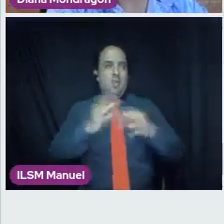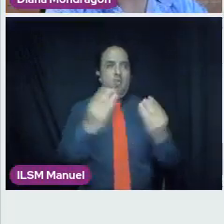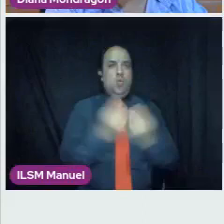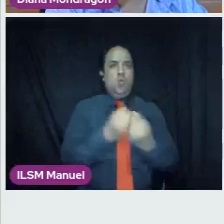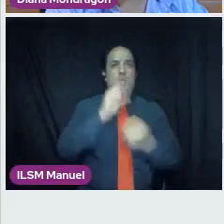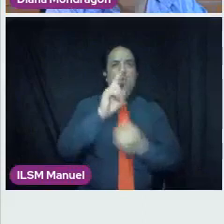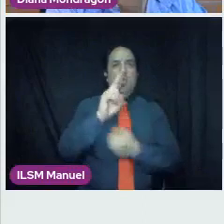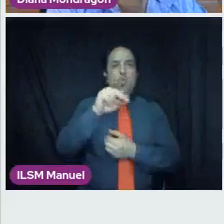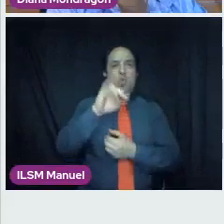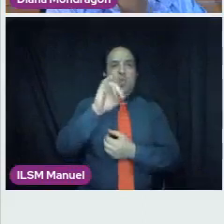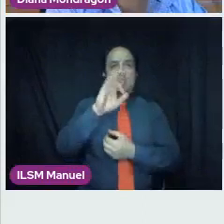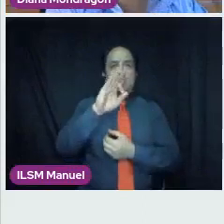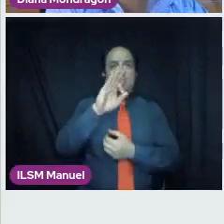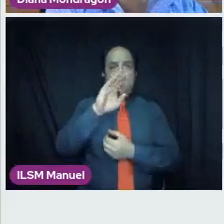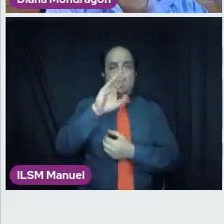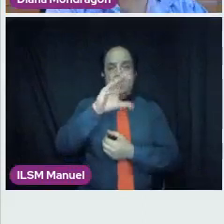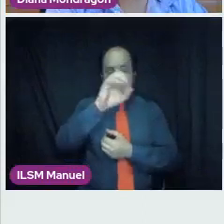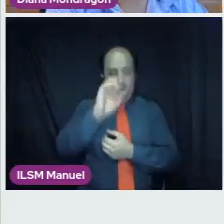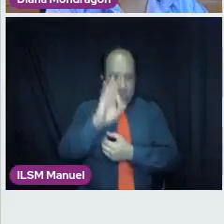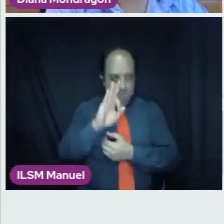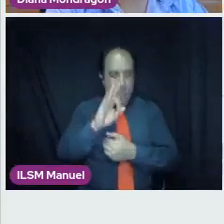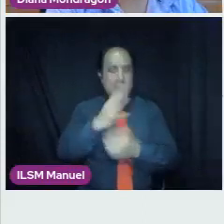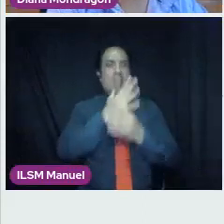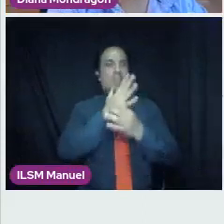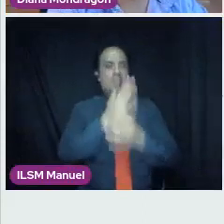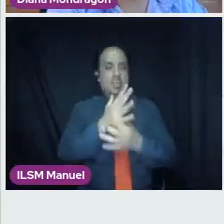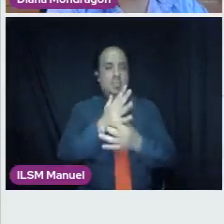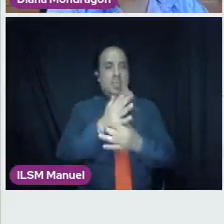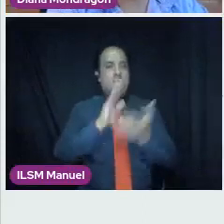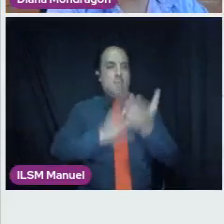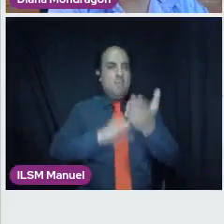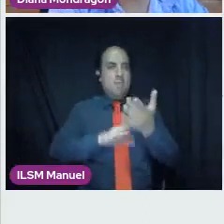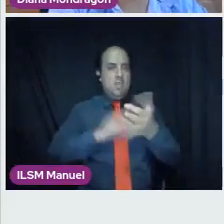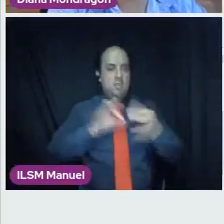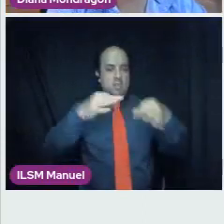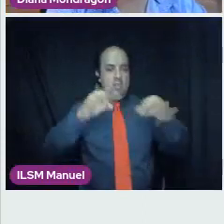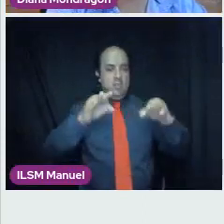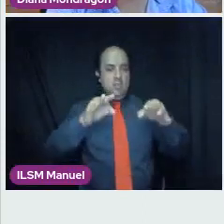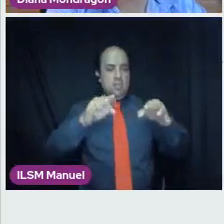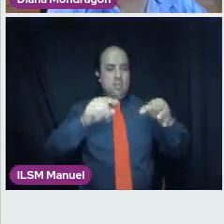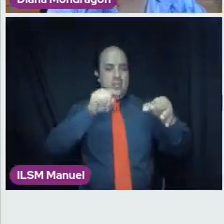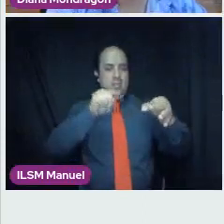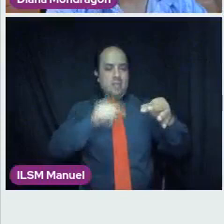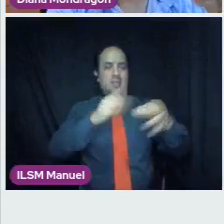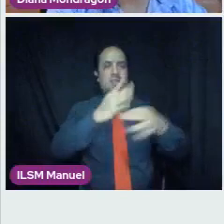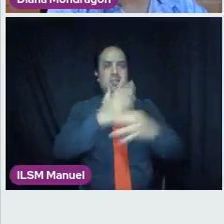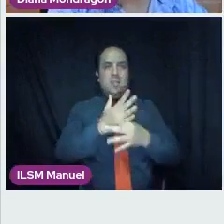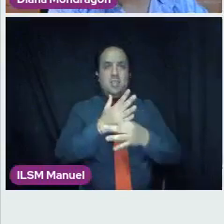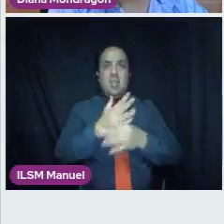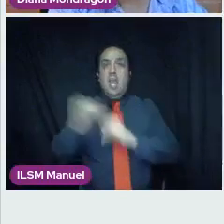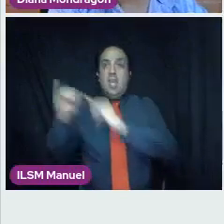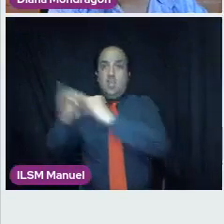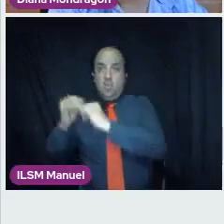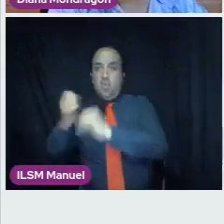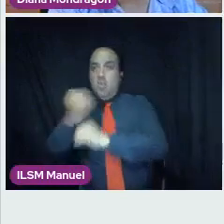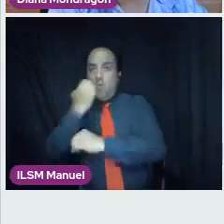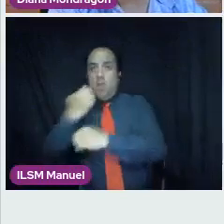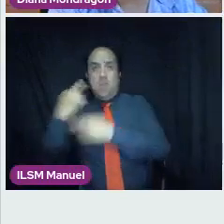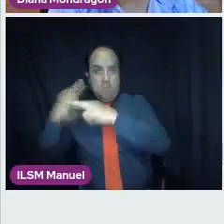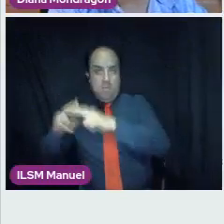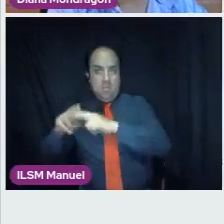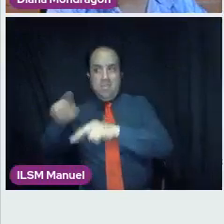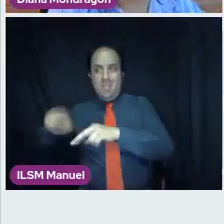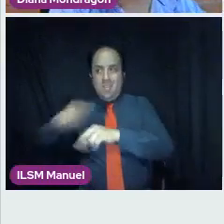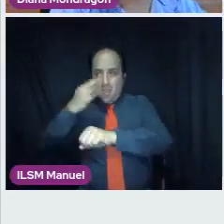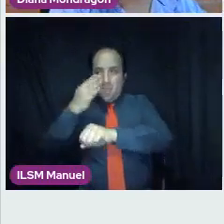que dicen es que las instituciones, las escuelas, los docentes son los